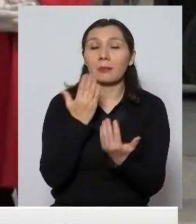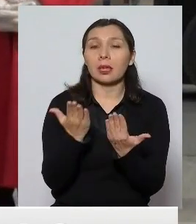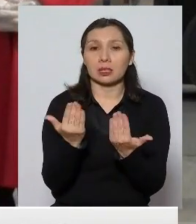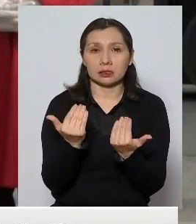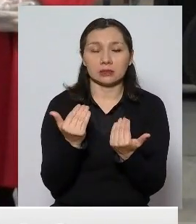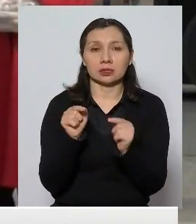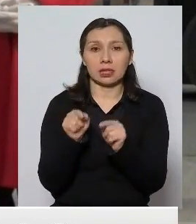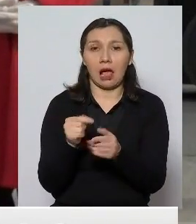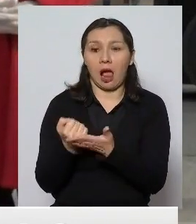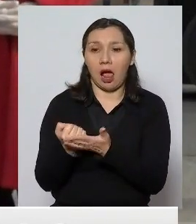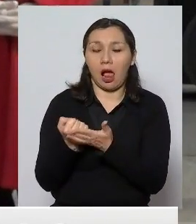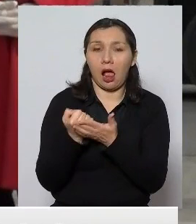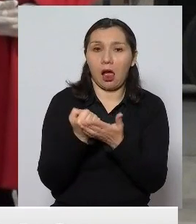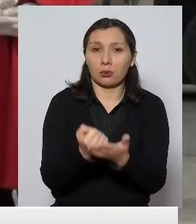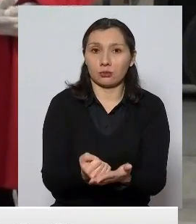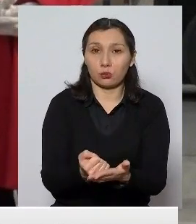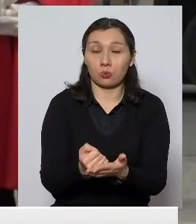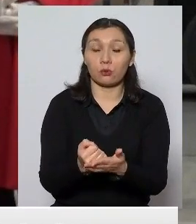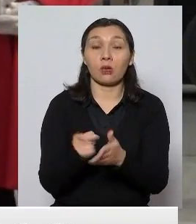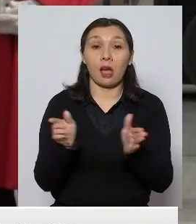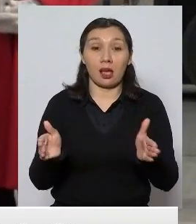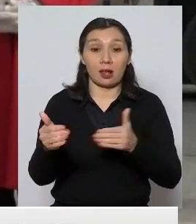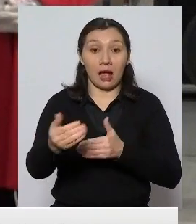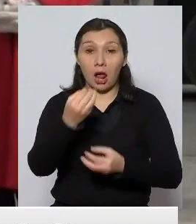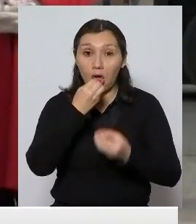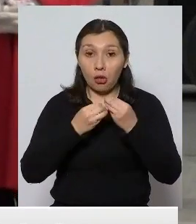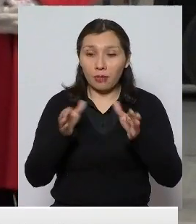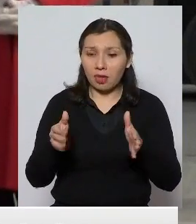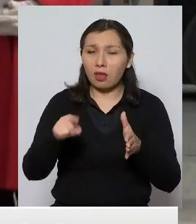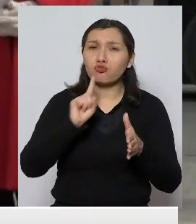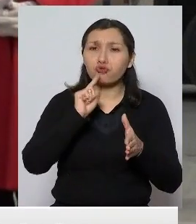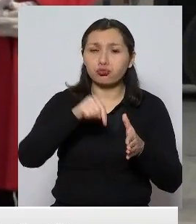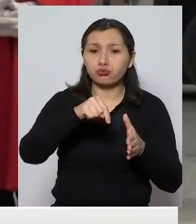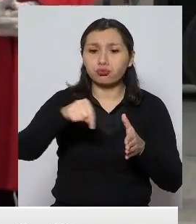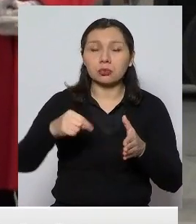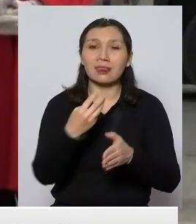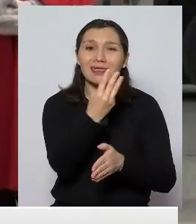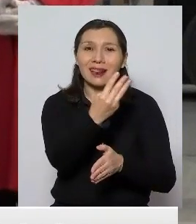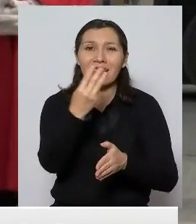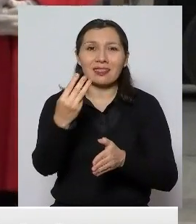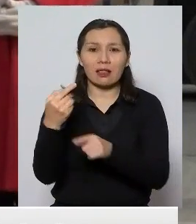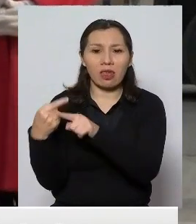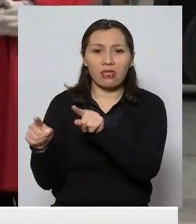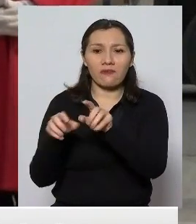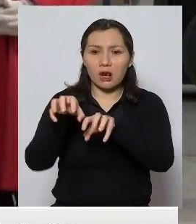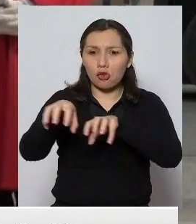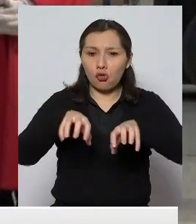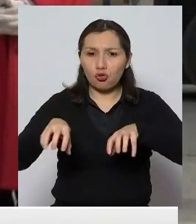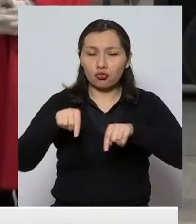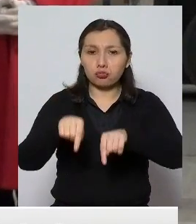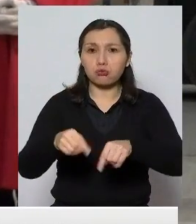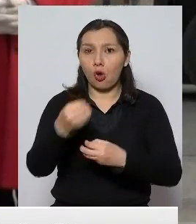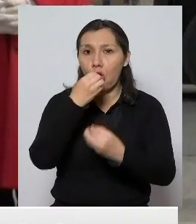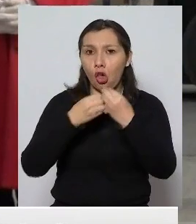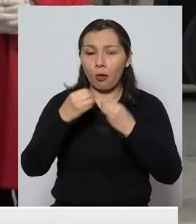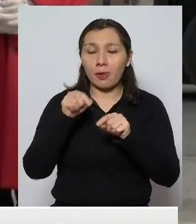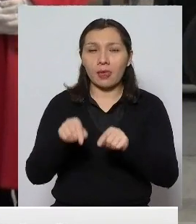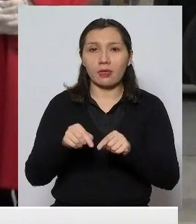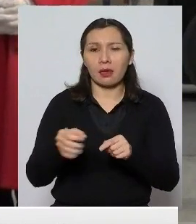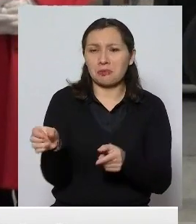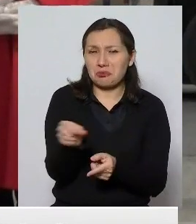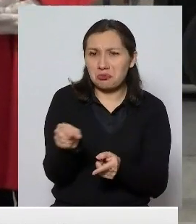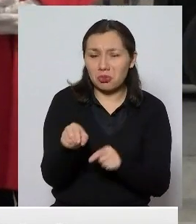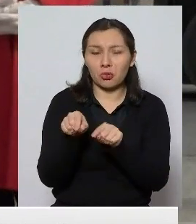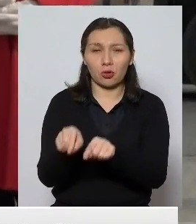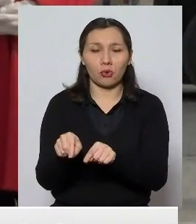necesitan esta ayuda. Estas canastas de alimentos incluyen 33 componentes alimenticios: